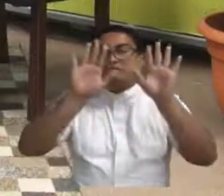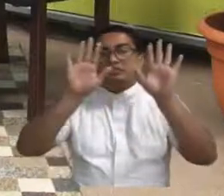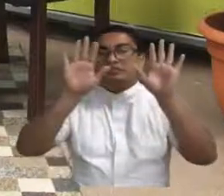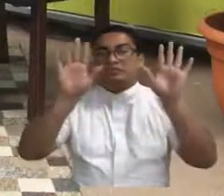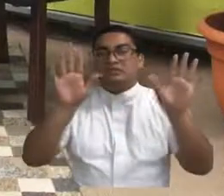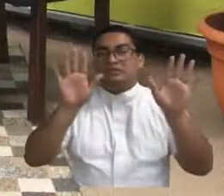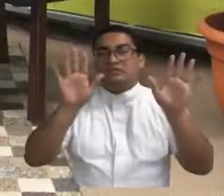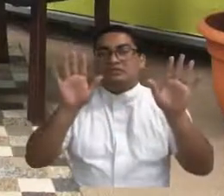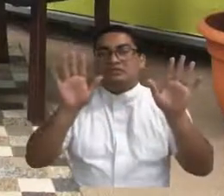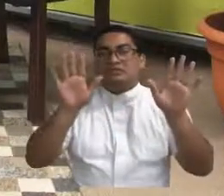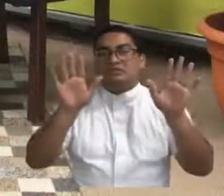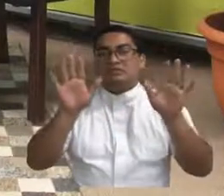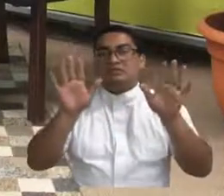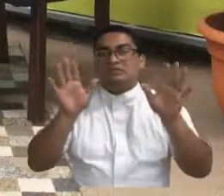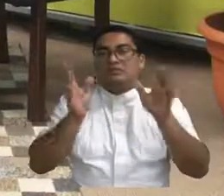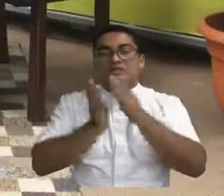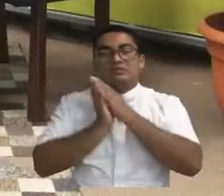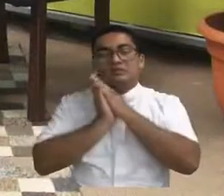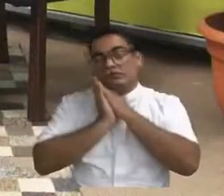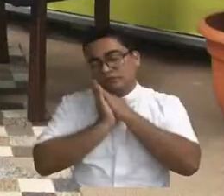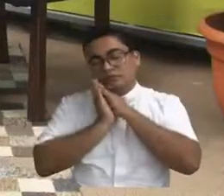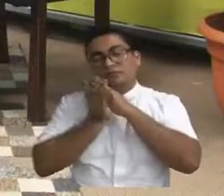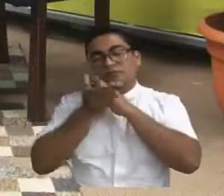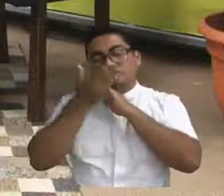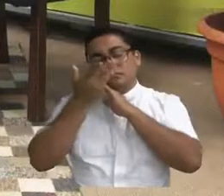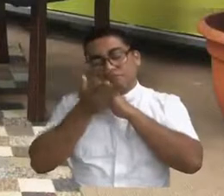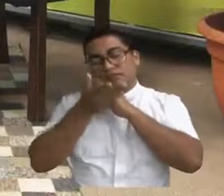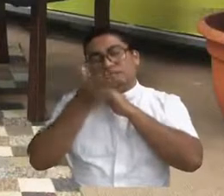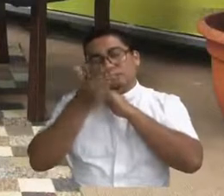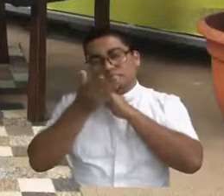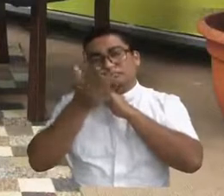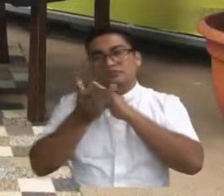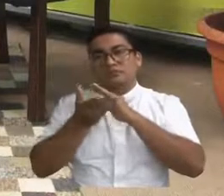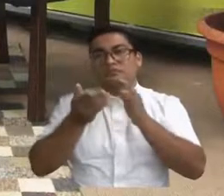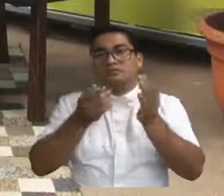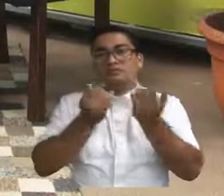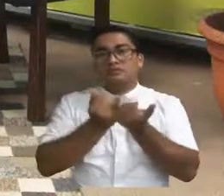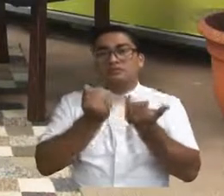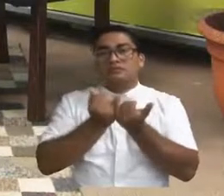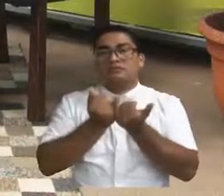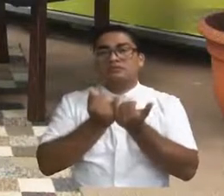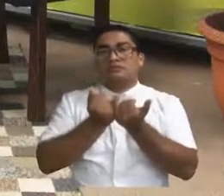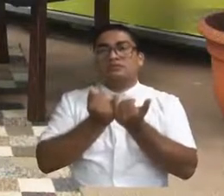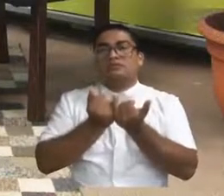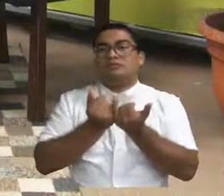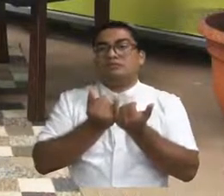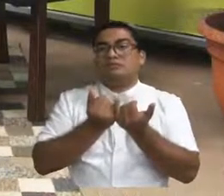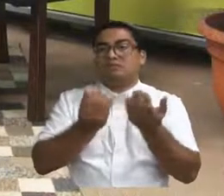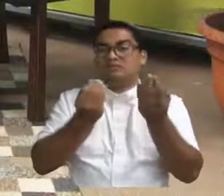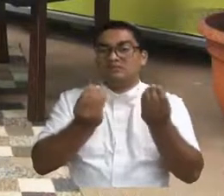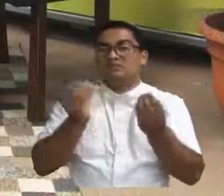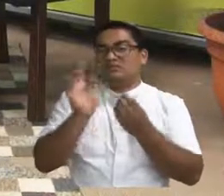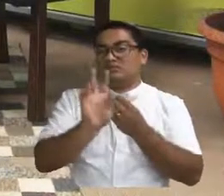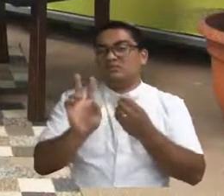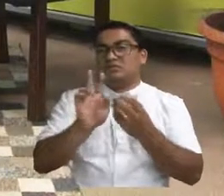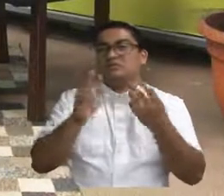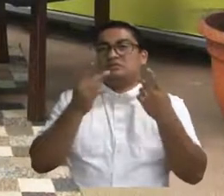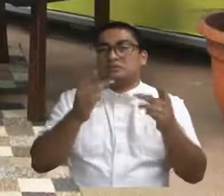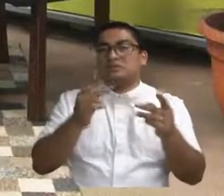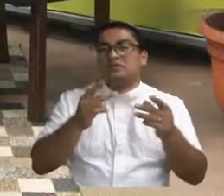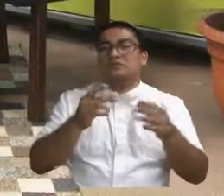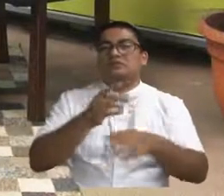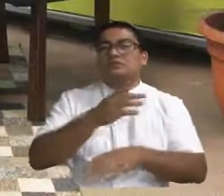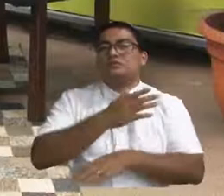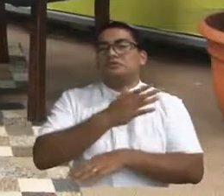mucho movimiento a nivel de las vías respiratorias del niño, hay que estar cambiando de posición al niño, va a salir verde. Pero a medida que pasa el